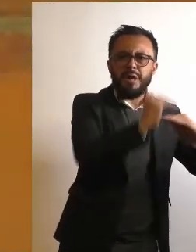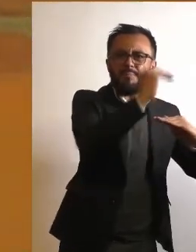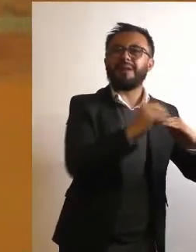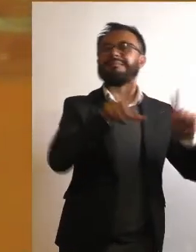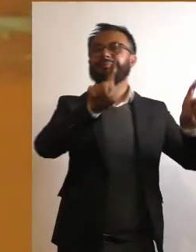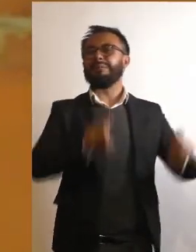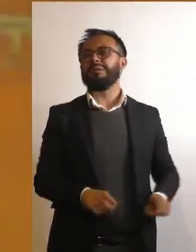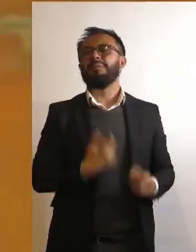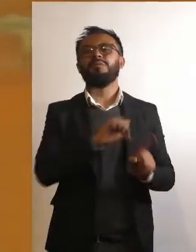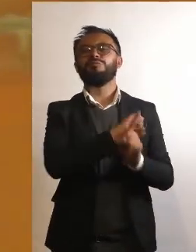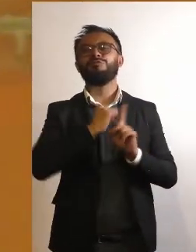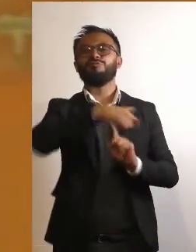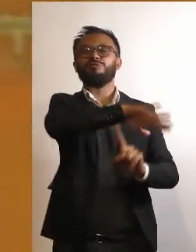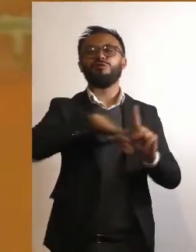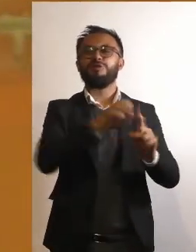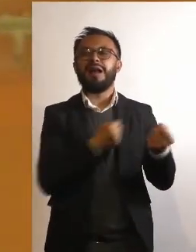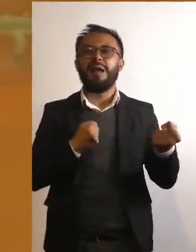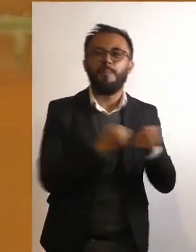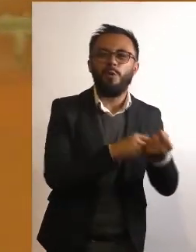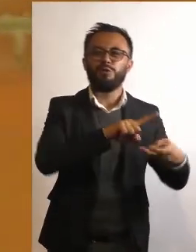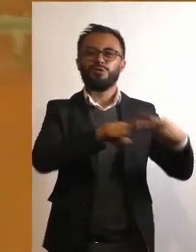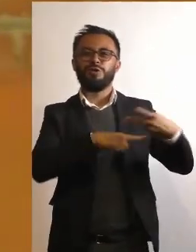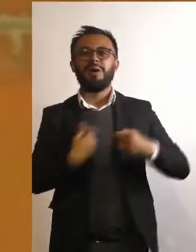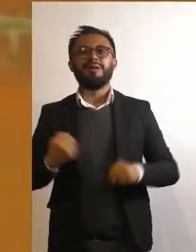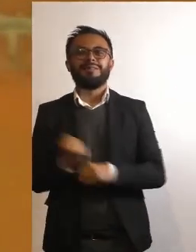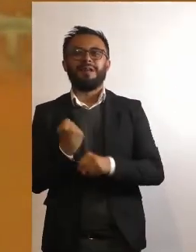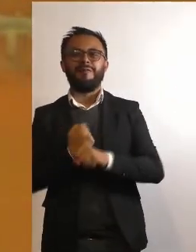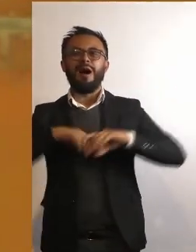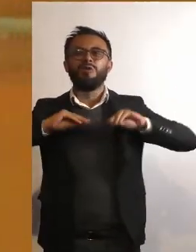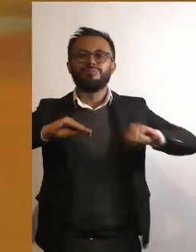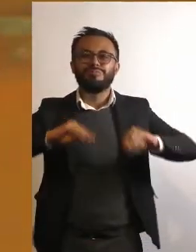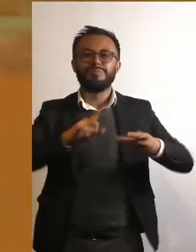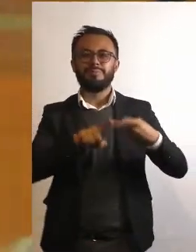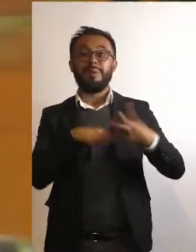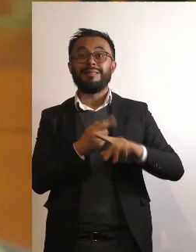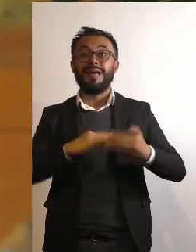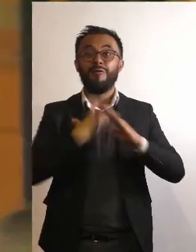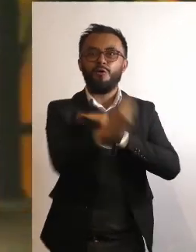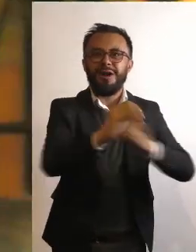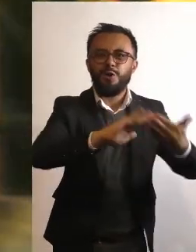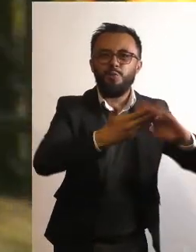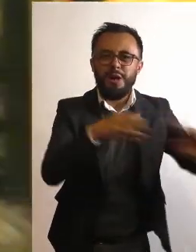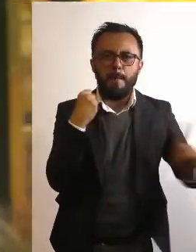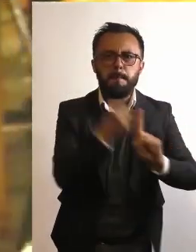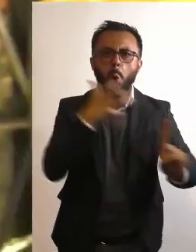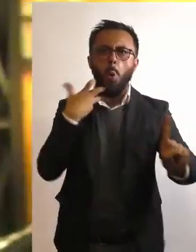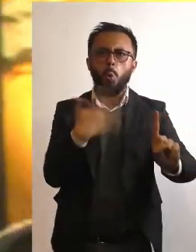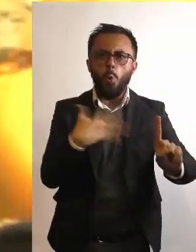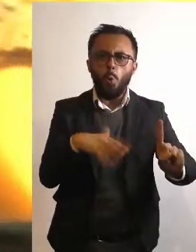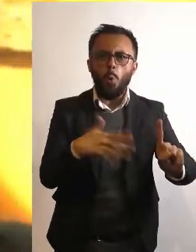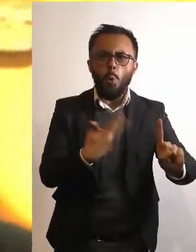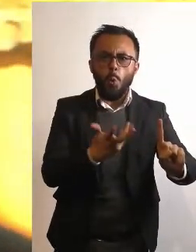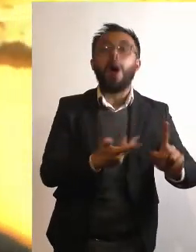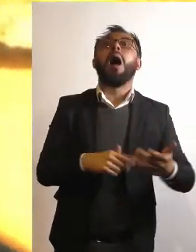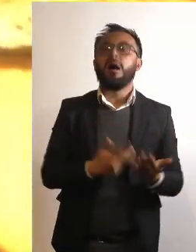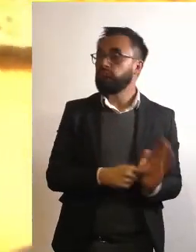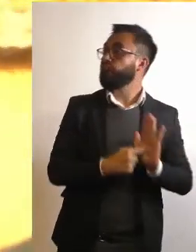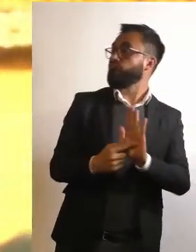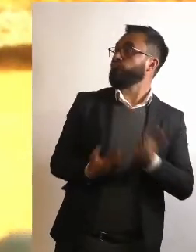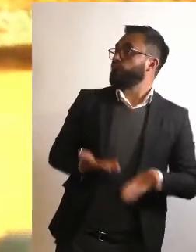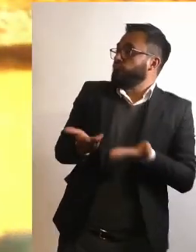que alcanzamos; y tercero, el impacto que generamos en la comunidad. Para nuestros estudiantes,